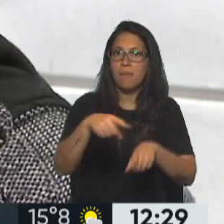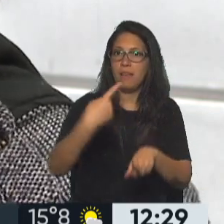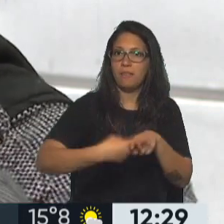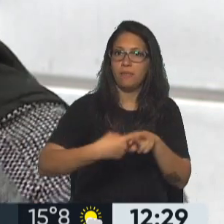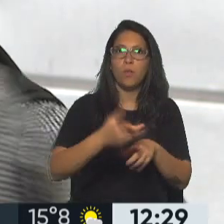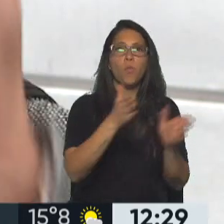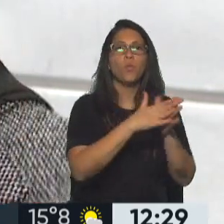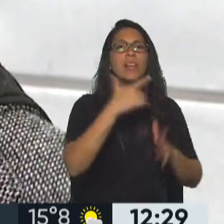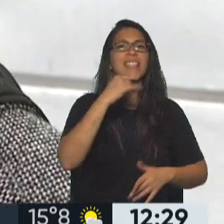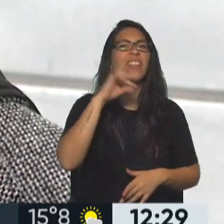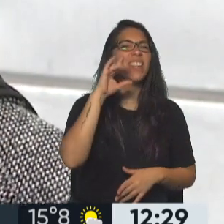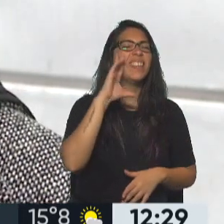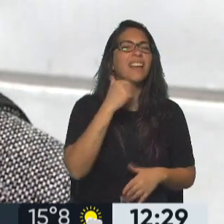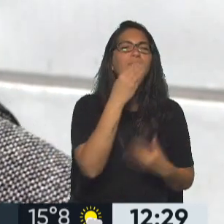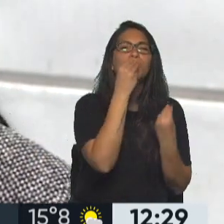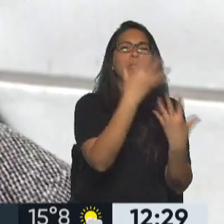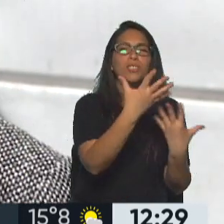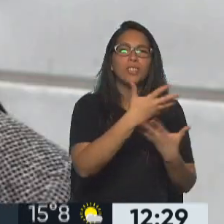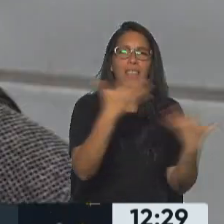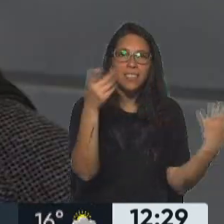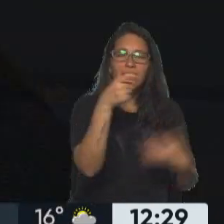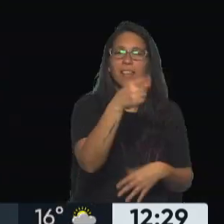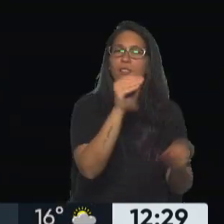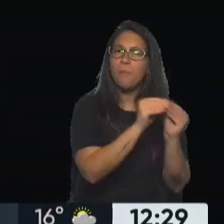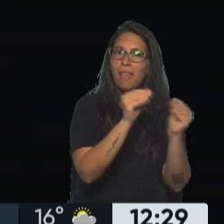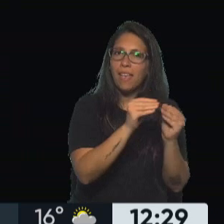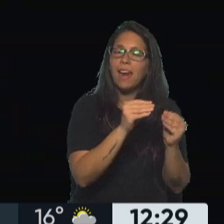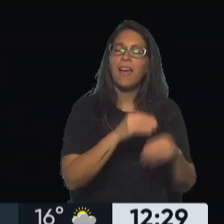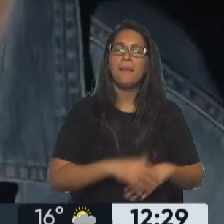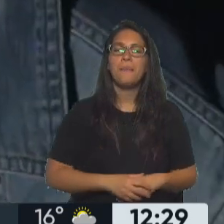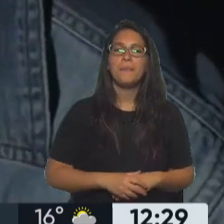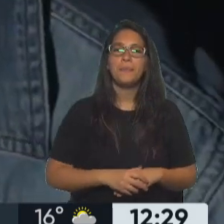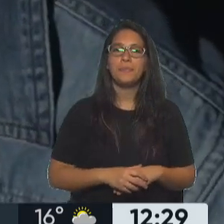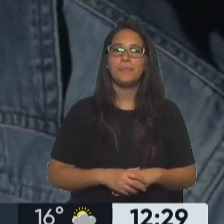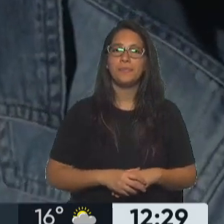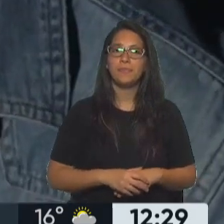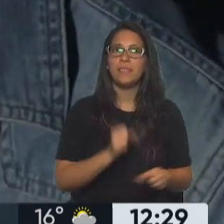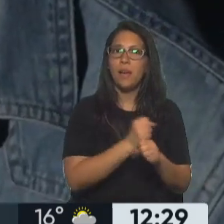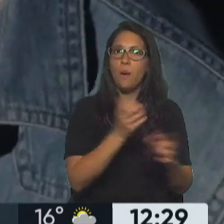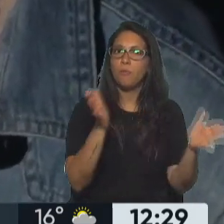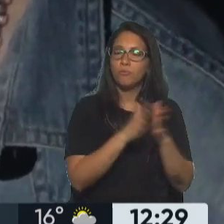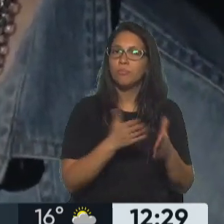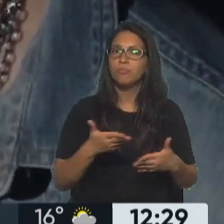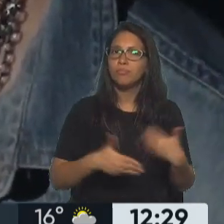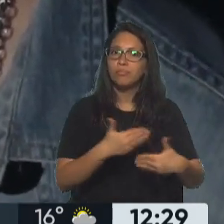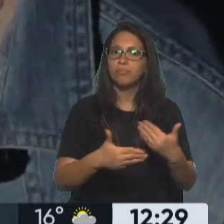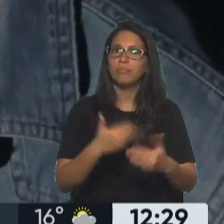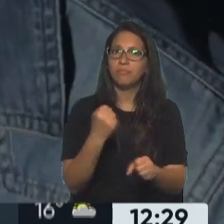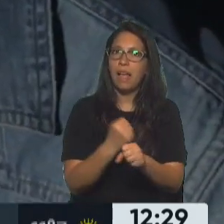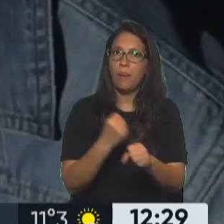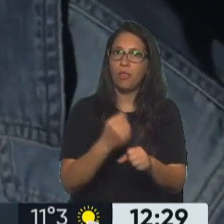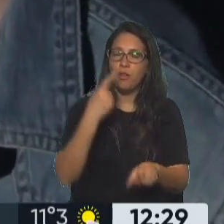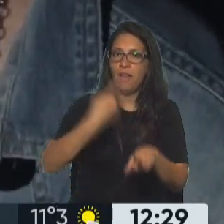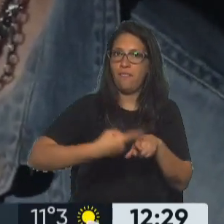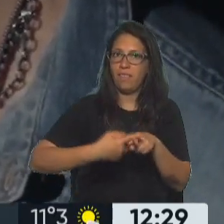Sandrita Yutchak, a quien le mando un beso grandote, gran compañera de camino. Y bueno, trabajando un montón en